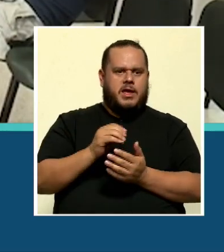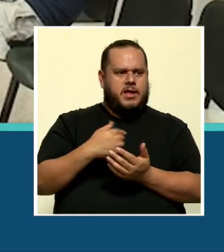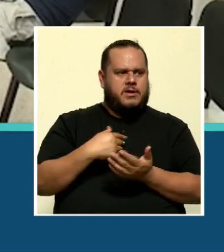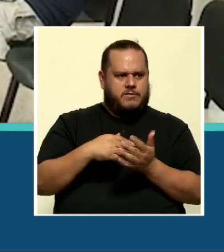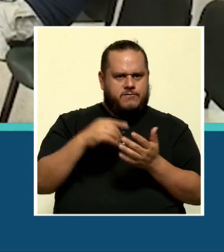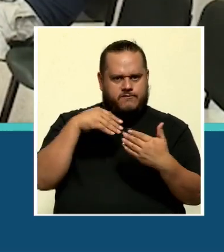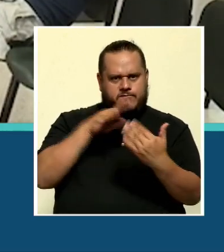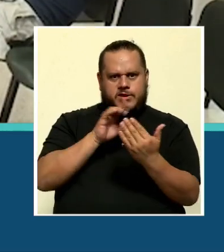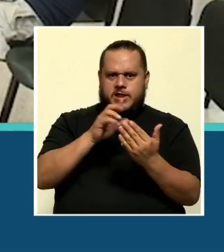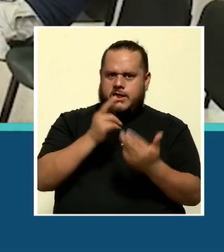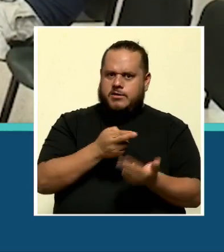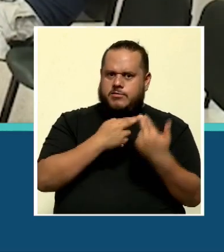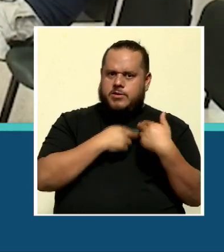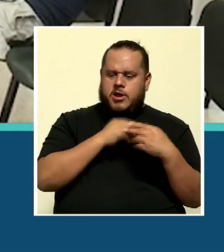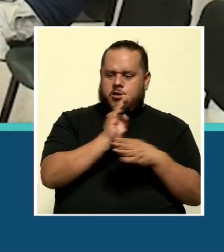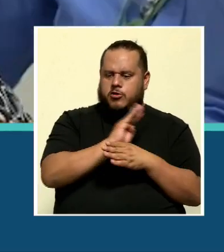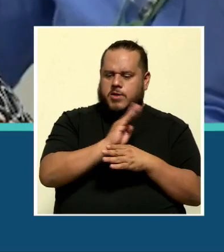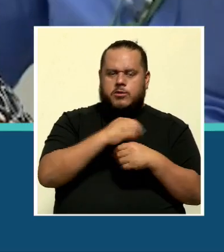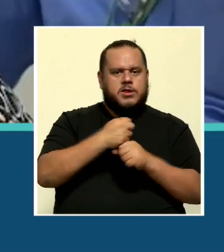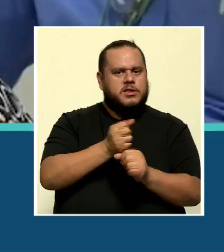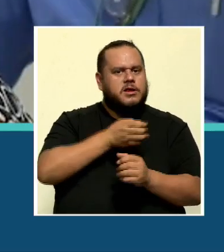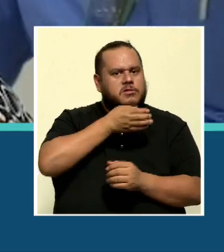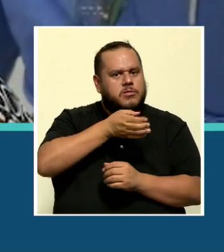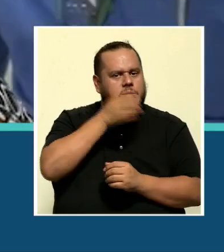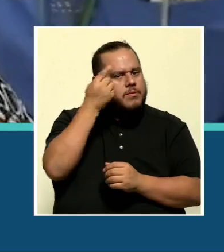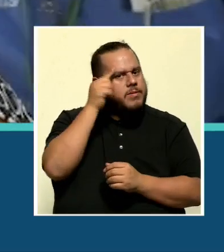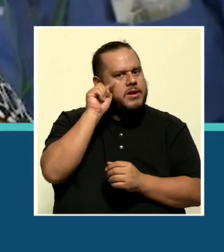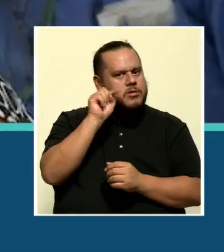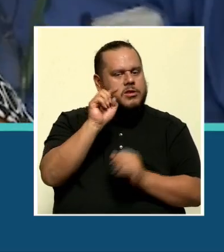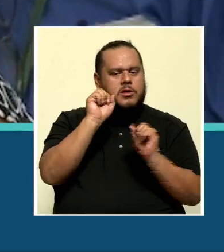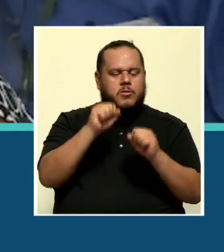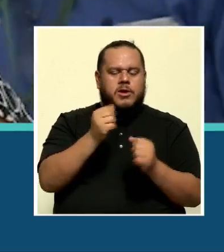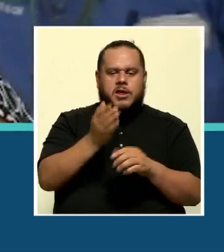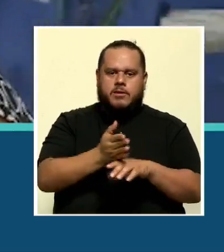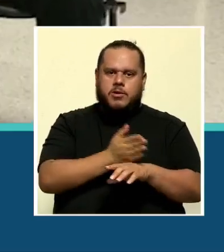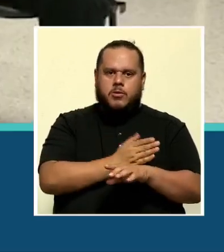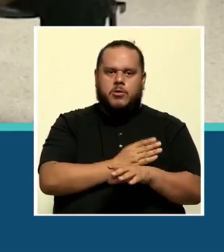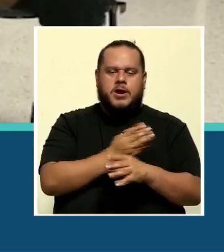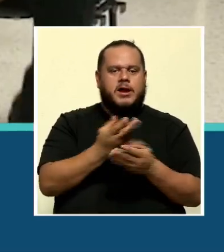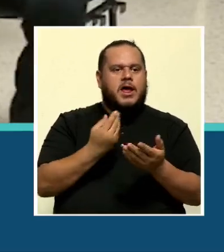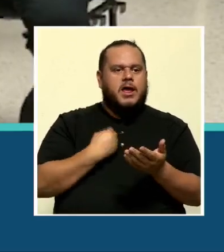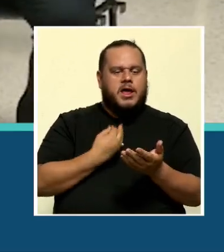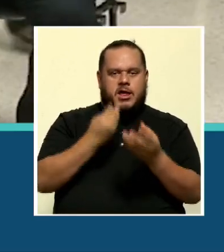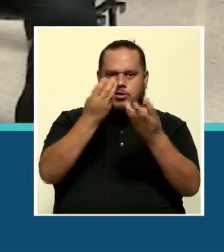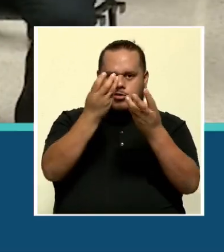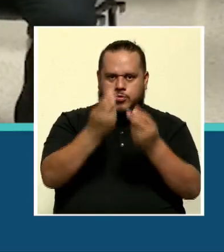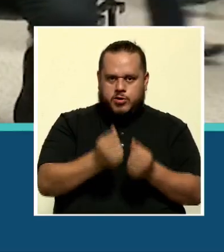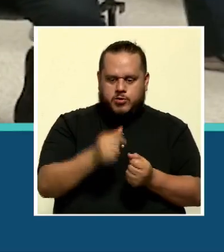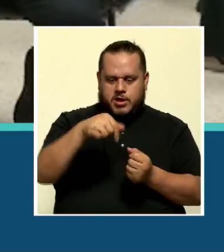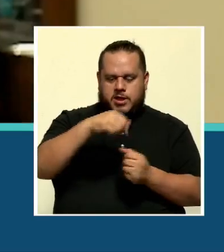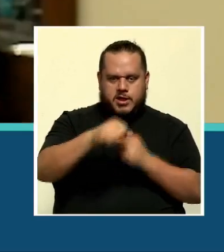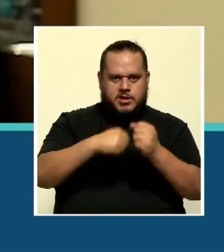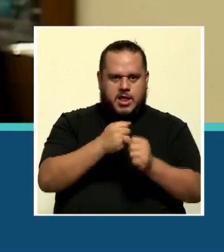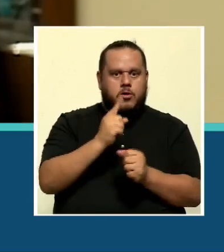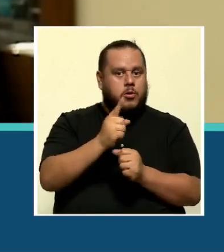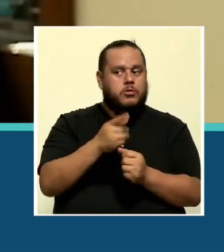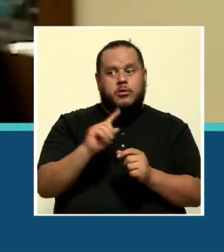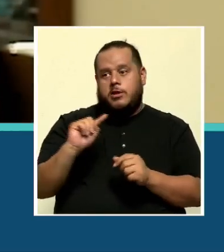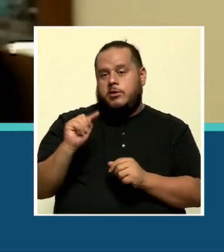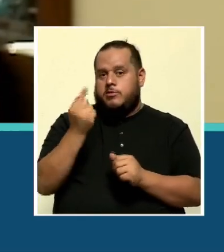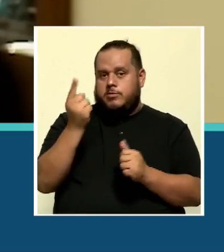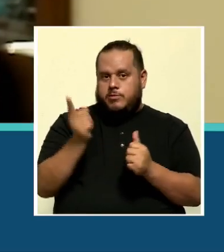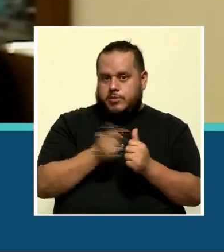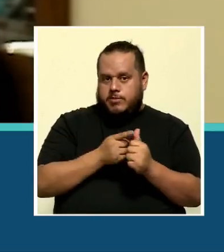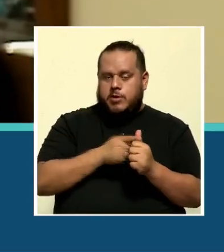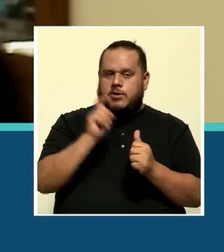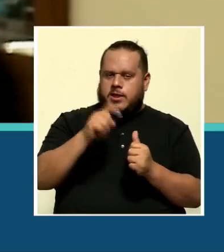de Bancos hace una serie de recomendaciones para que usted pueda mejorar su presupuesto durante este año. Uno de los primeros pasos que debe seguir